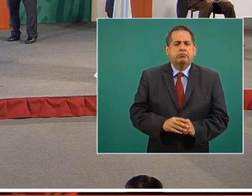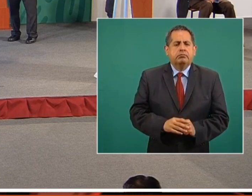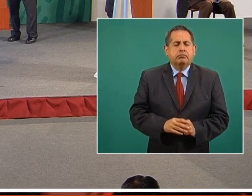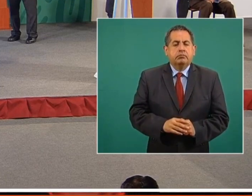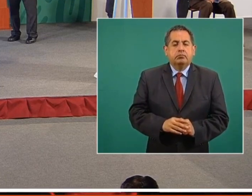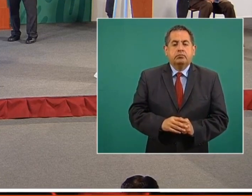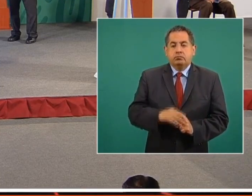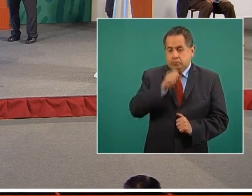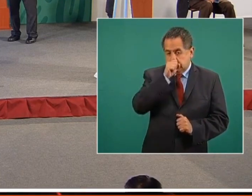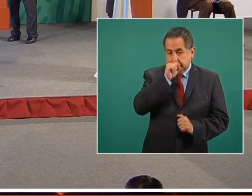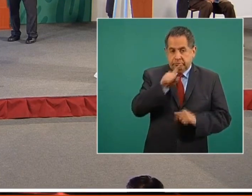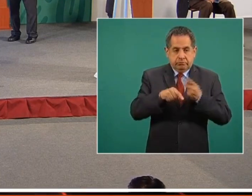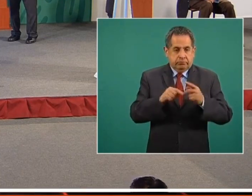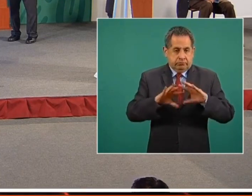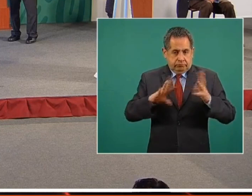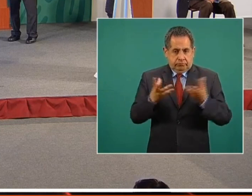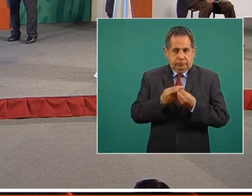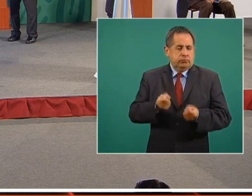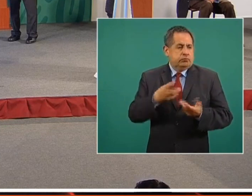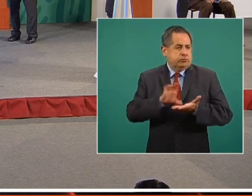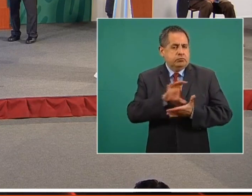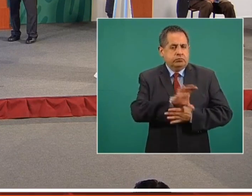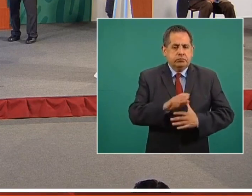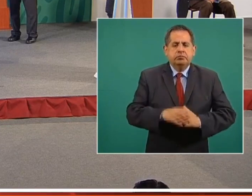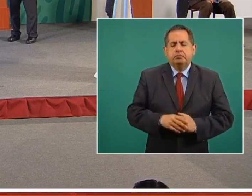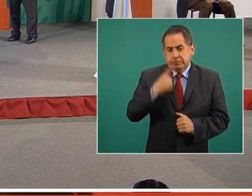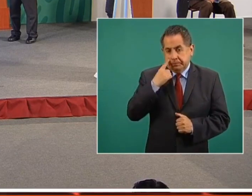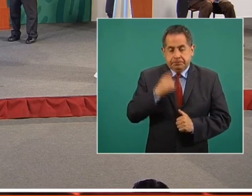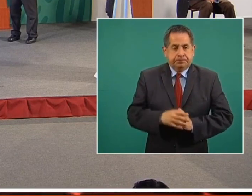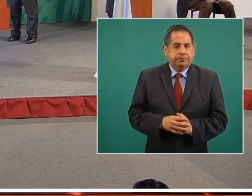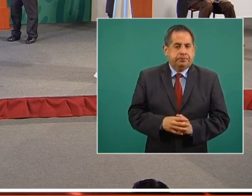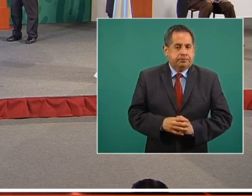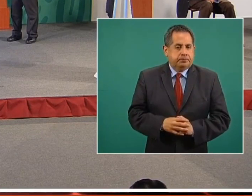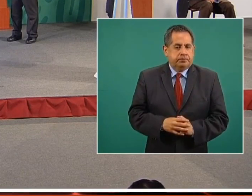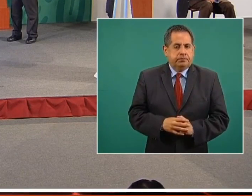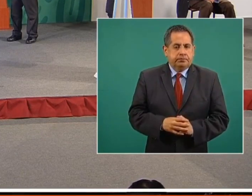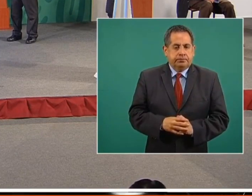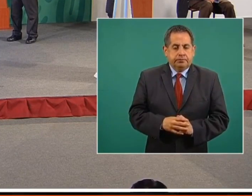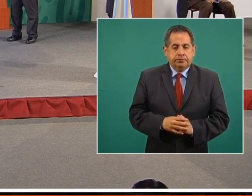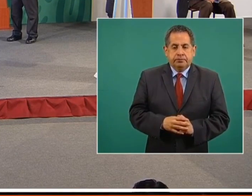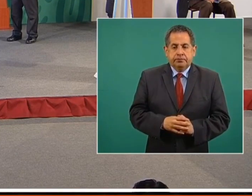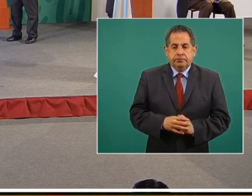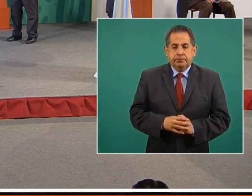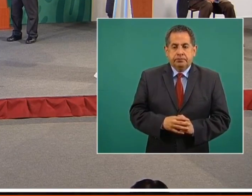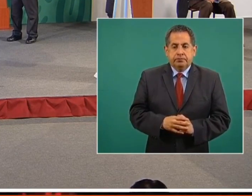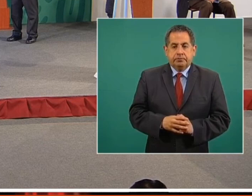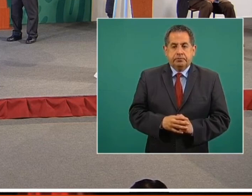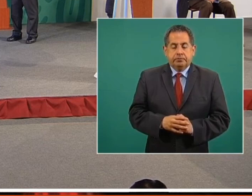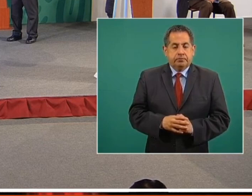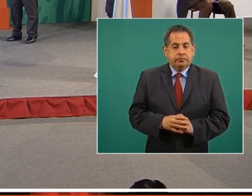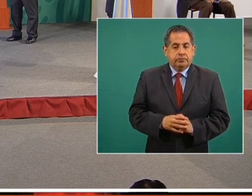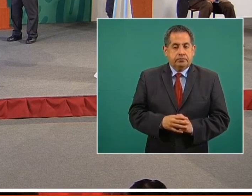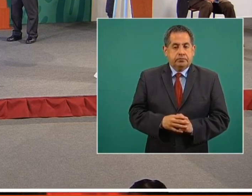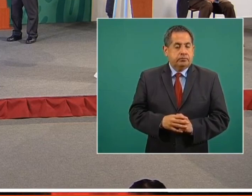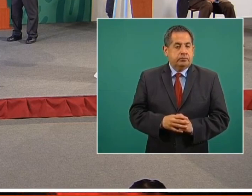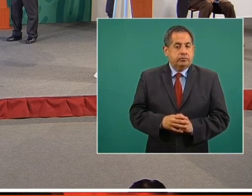Les voy a dar ahora el total. En total de los, reitero, del